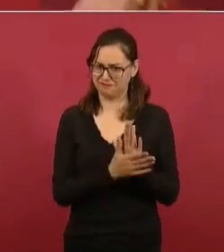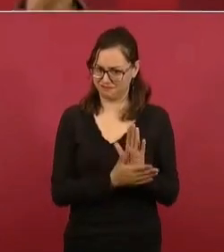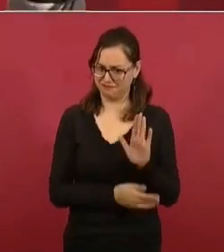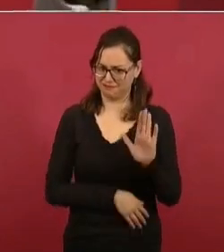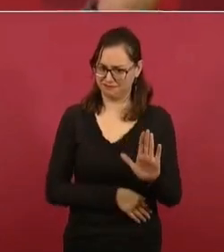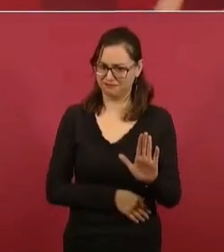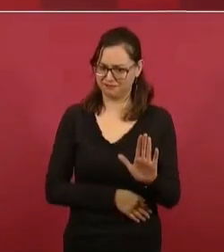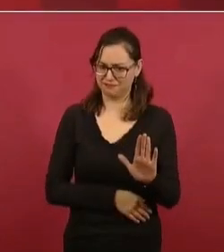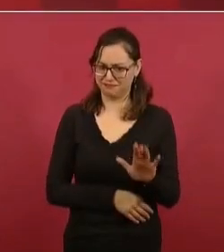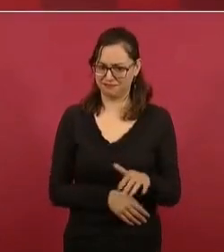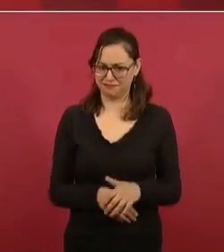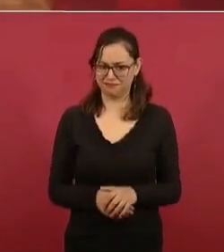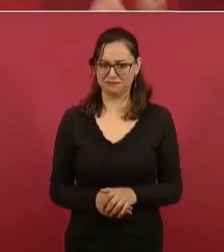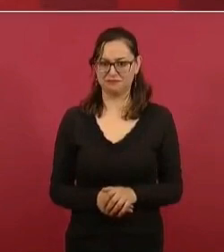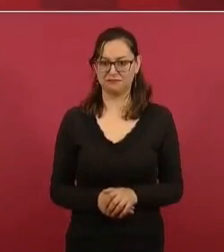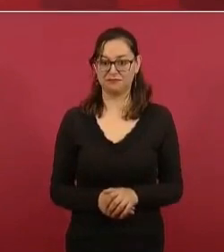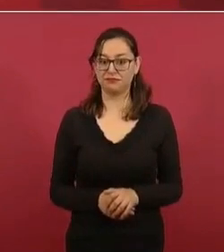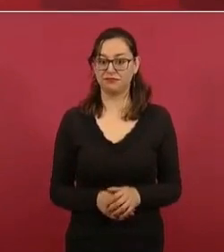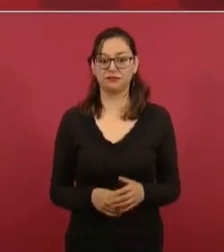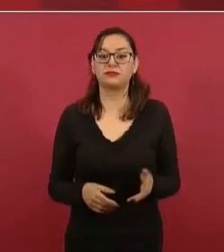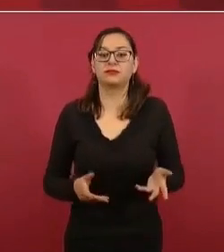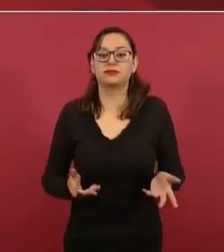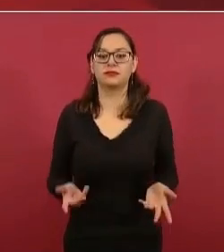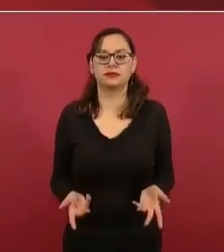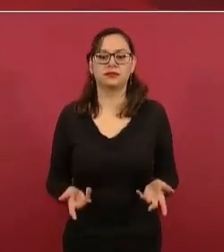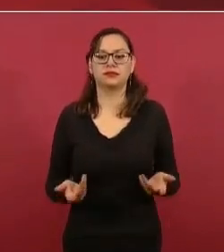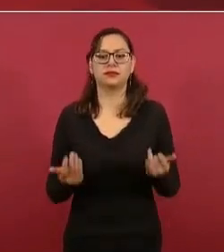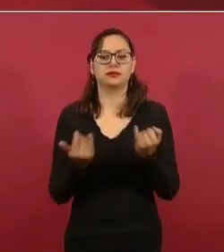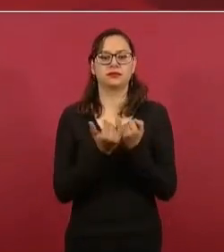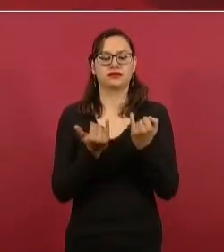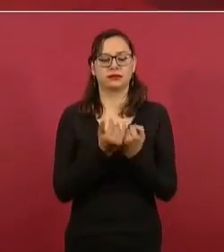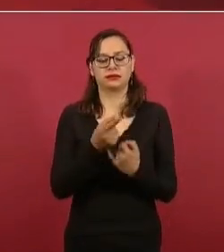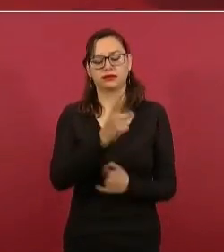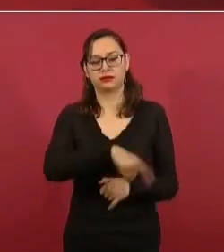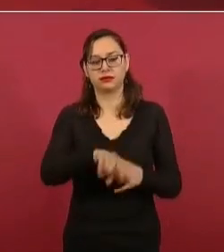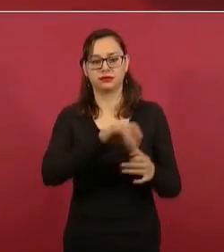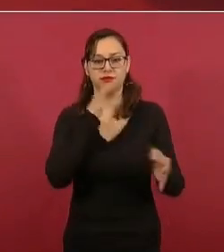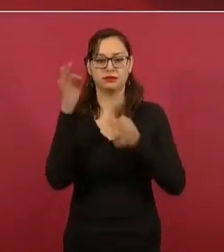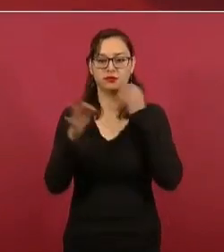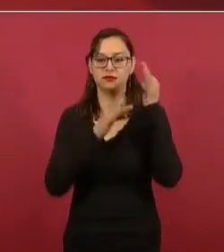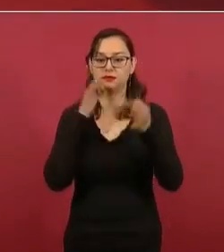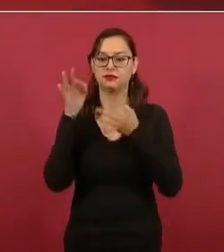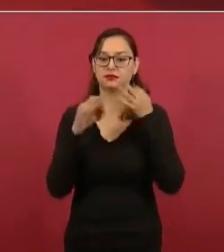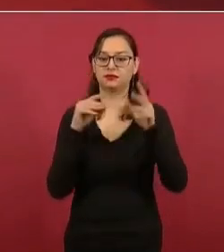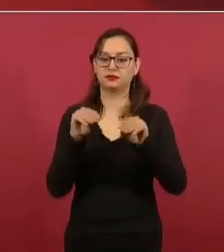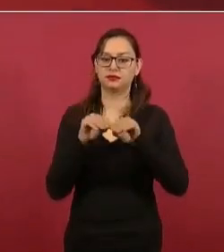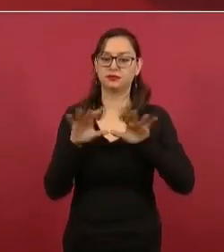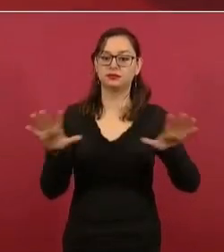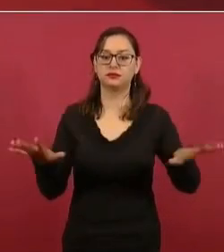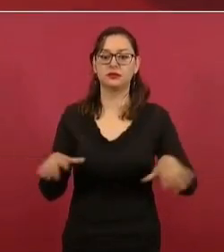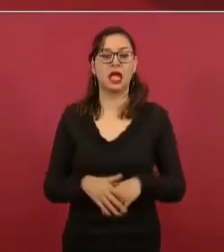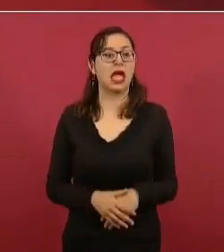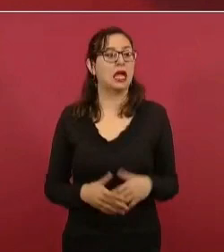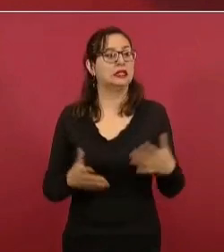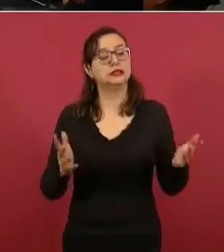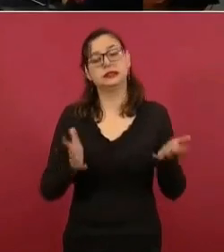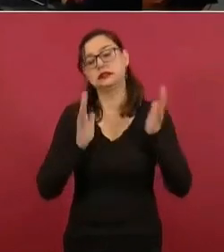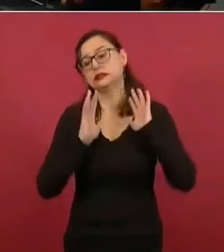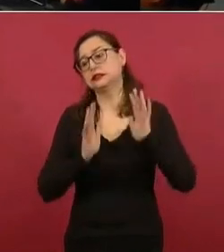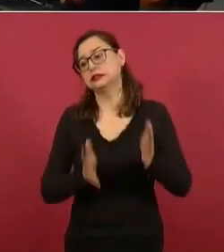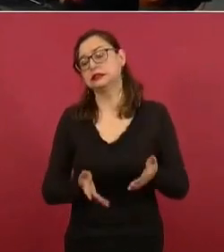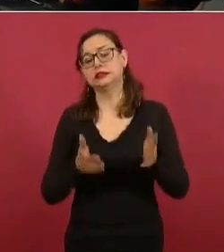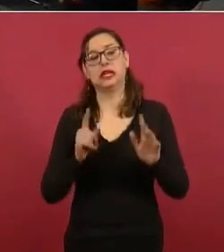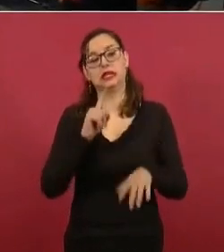Y es como los medios, ¿no? Que ya lo dijo el Washington Post, que ya lo dijo el New York